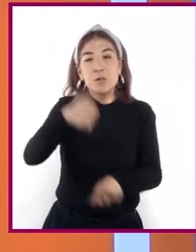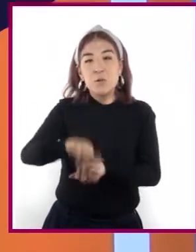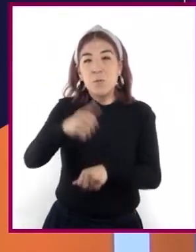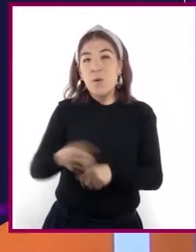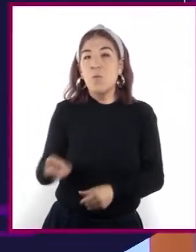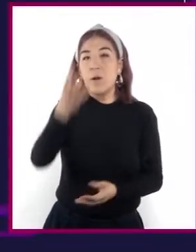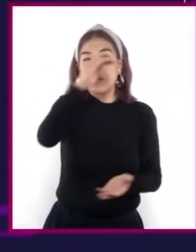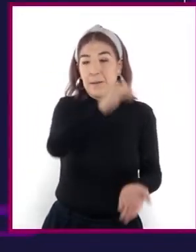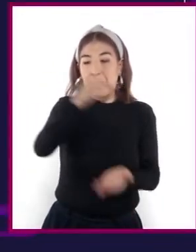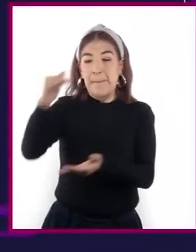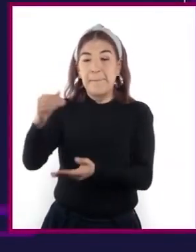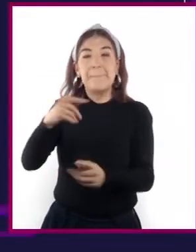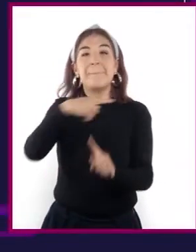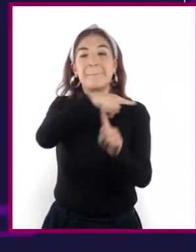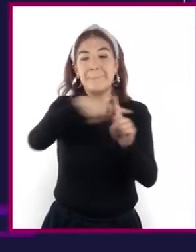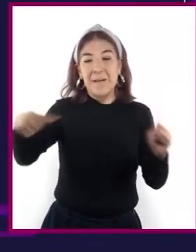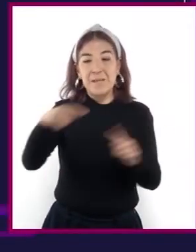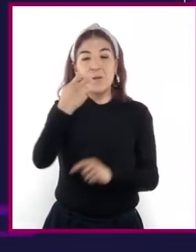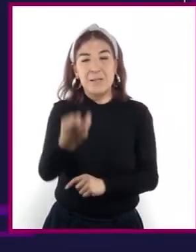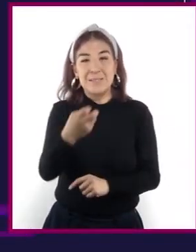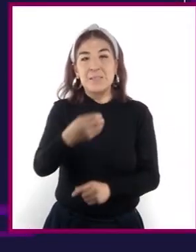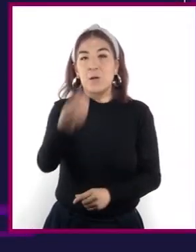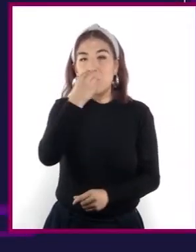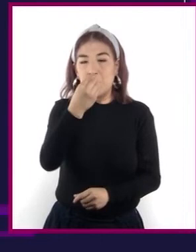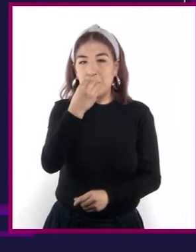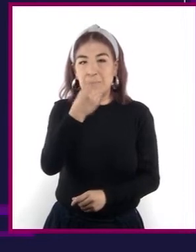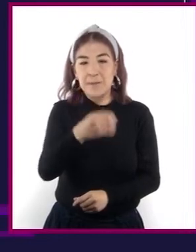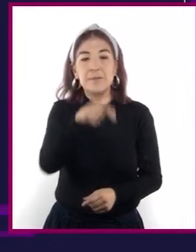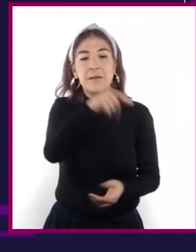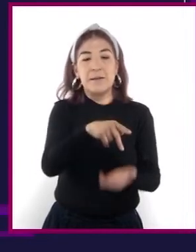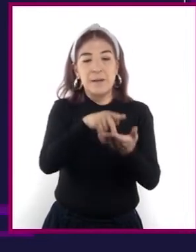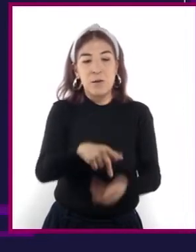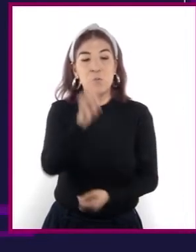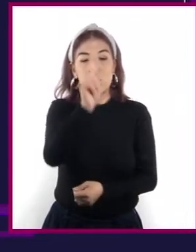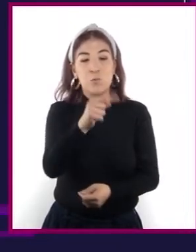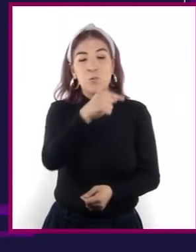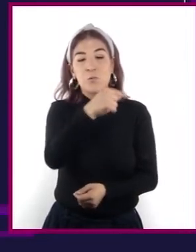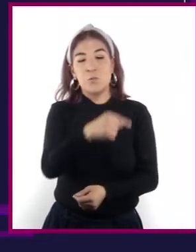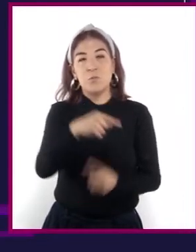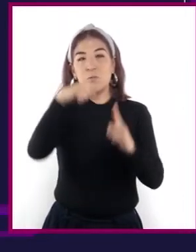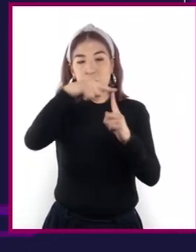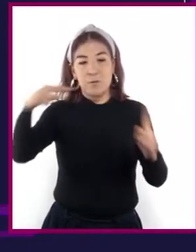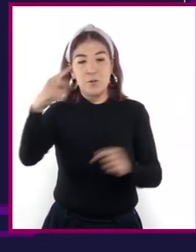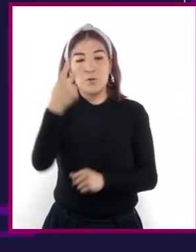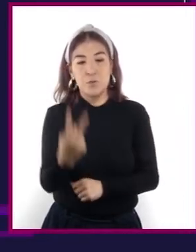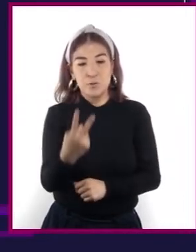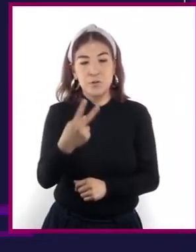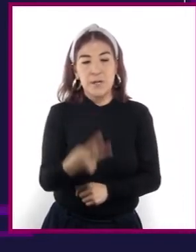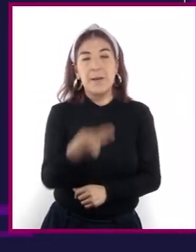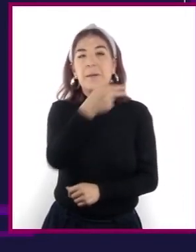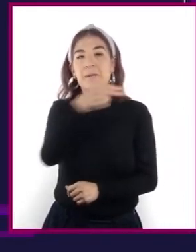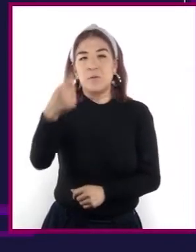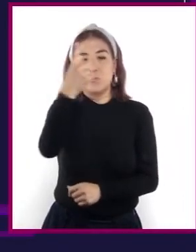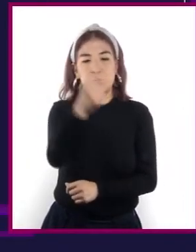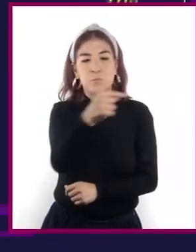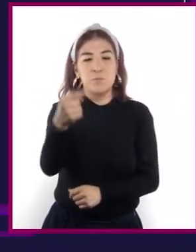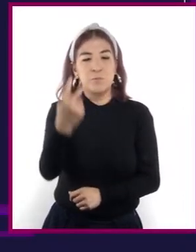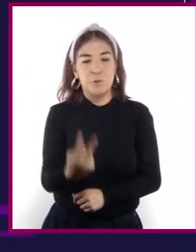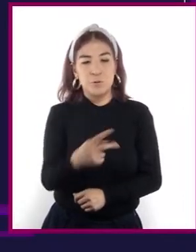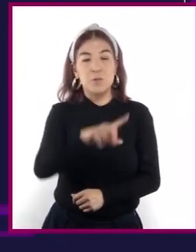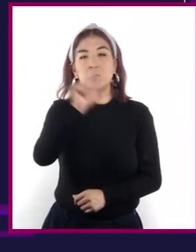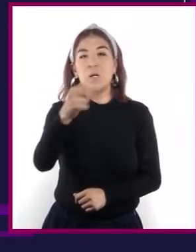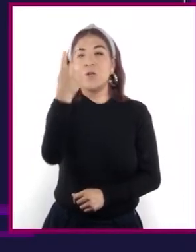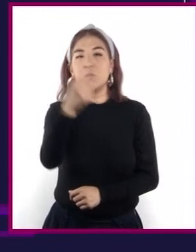paquetes con medio kilogramo de alimento cada uno, se divide 1 kilogramo entre 2 para obtener medio kilogramo y